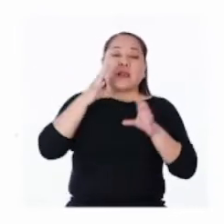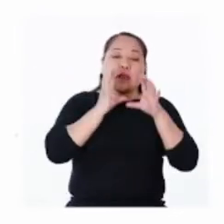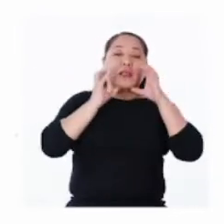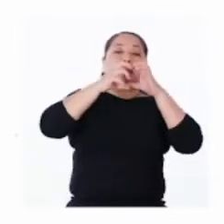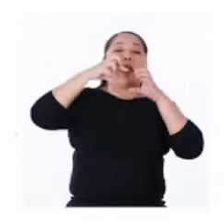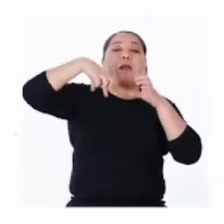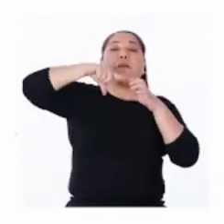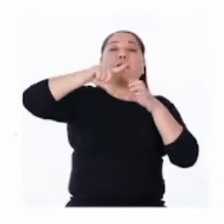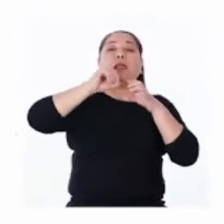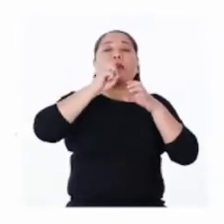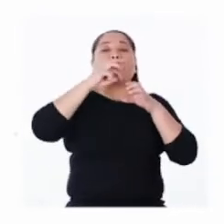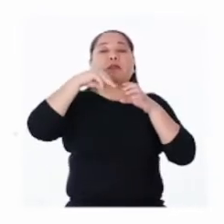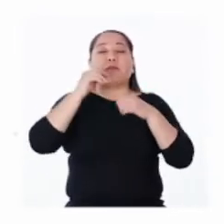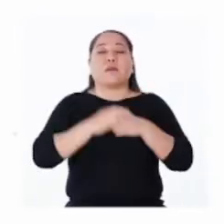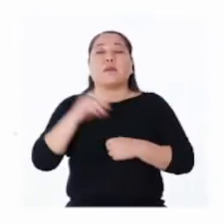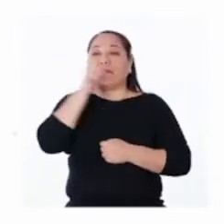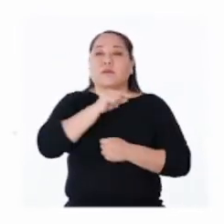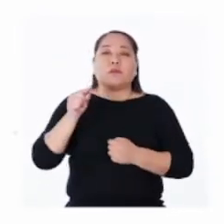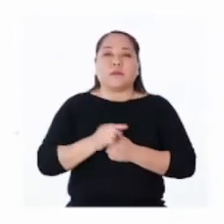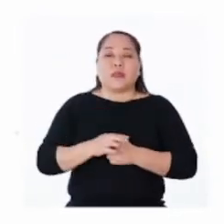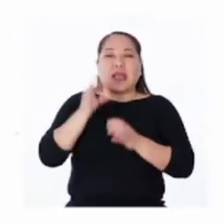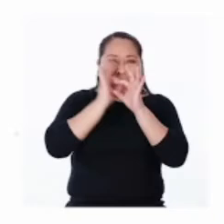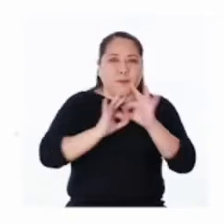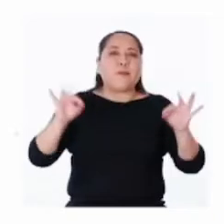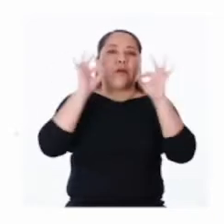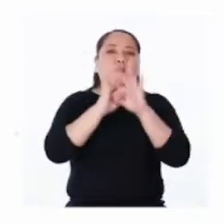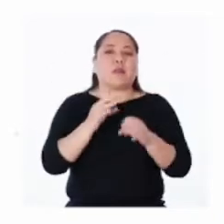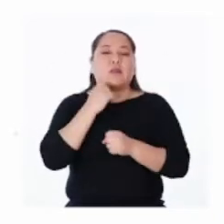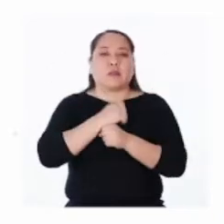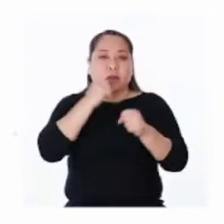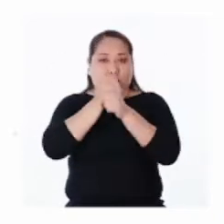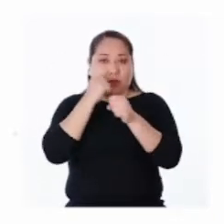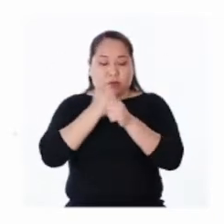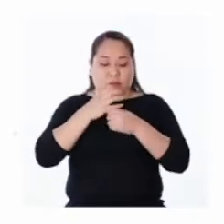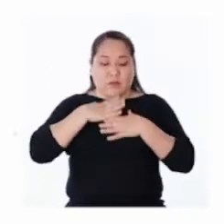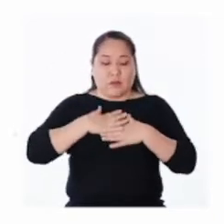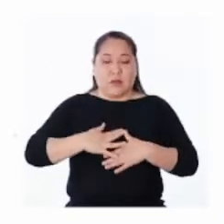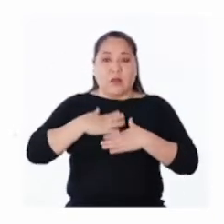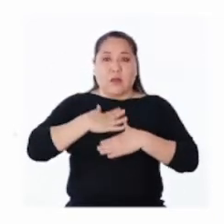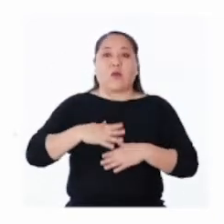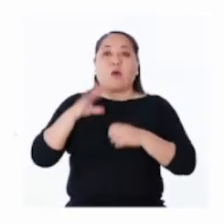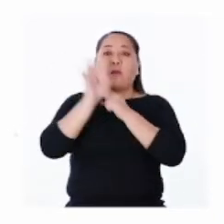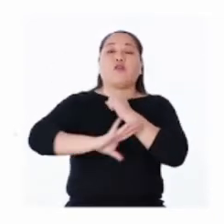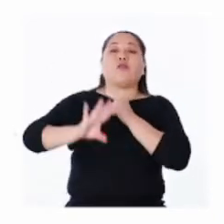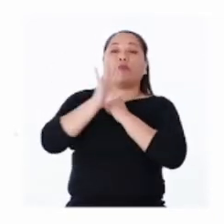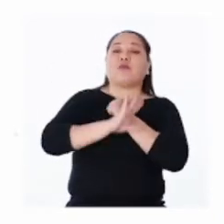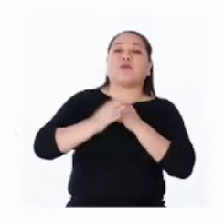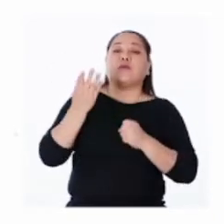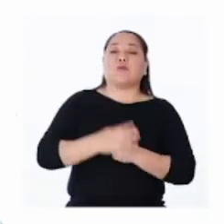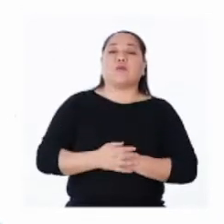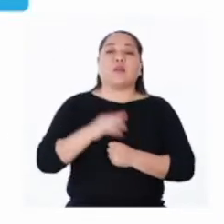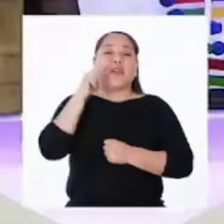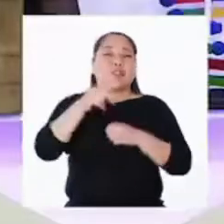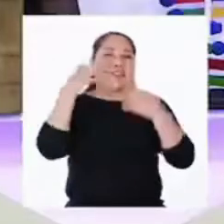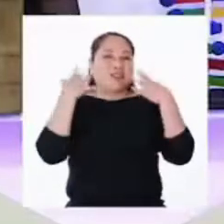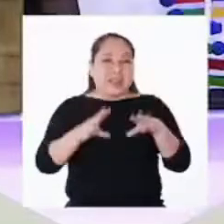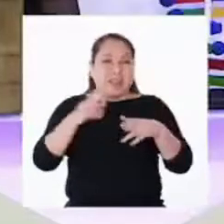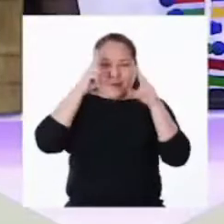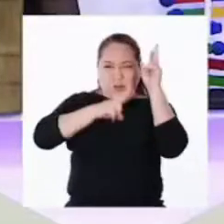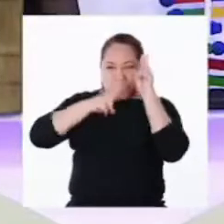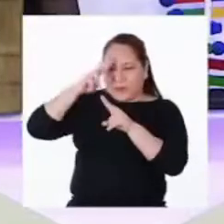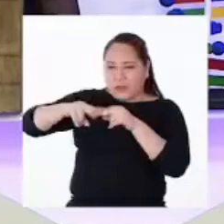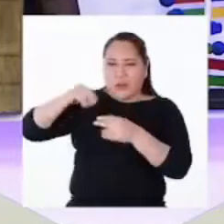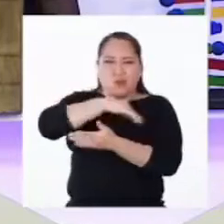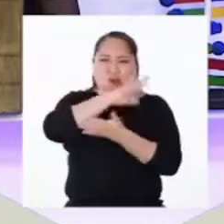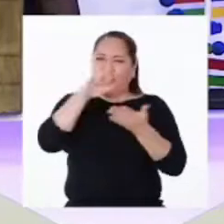son las inmunoglobulinas, muy importantes para la función de defensa del cuerpo o inmunidad. Y con eso ya